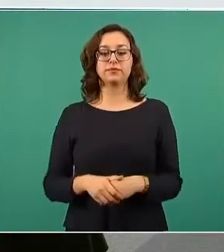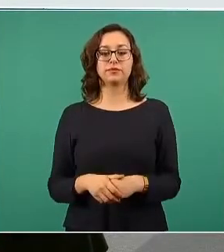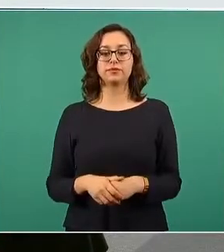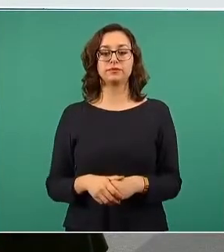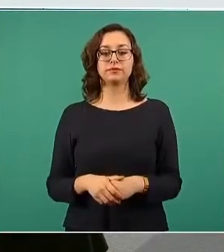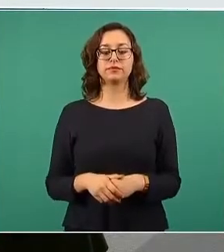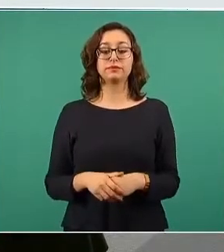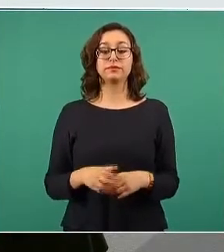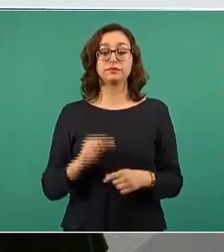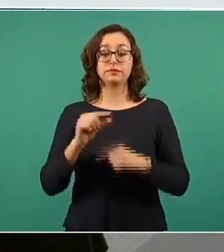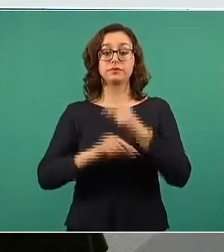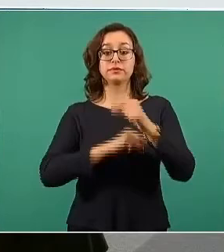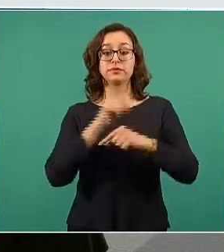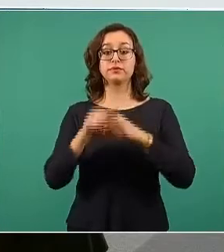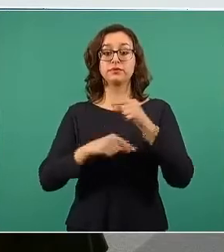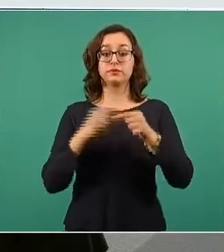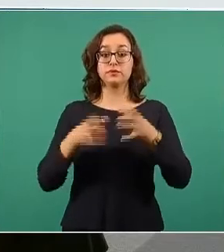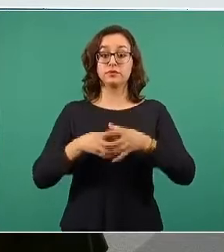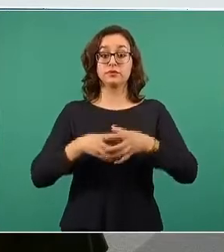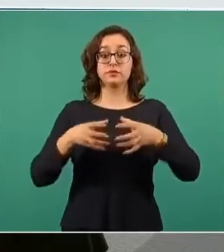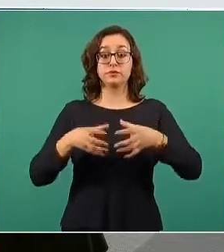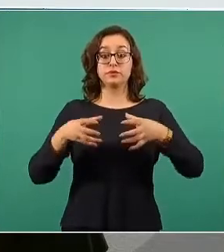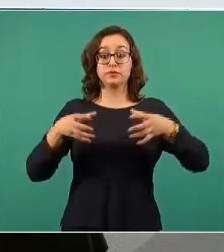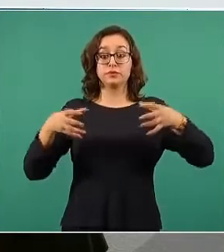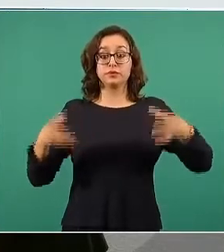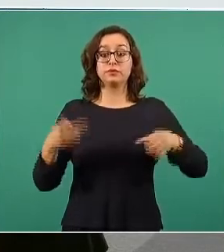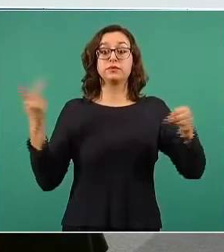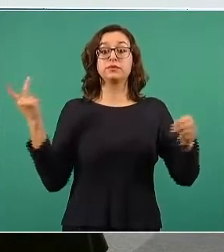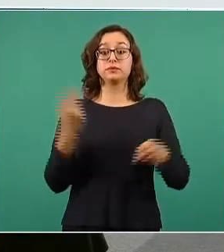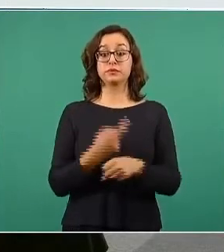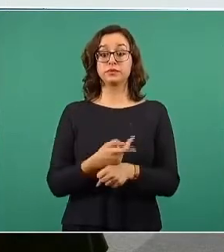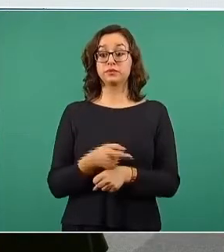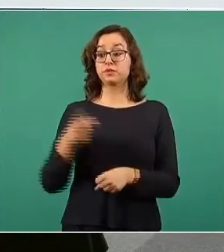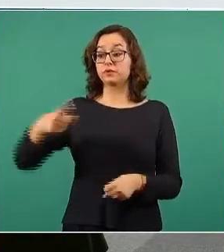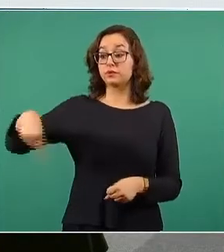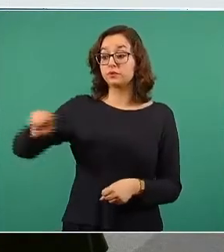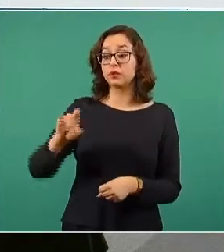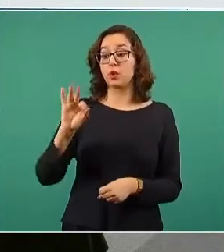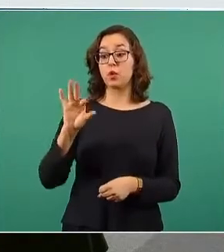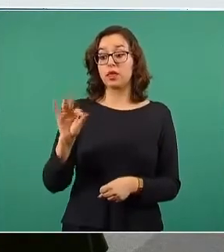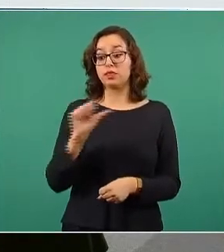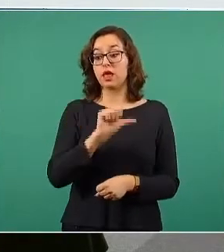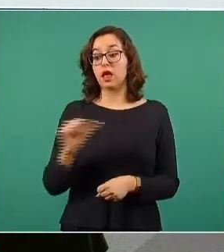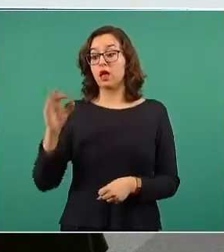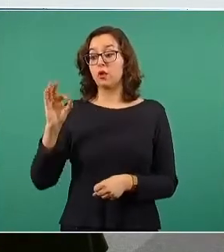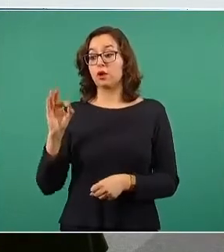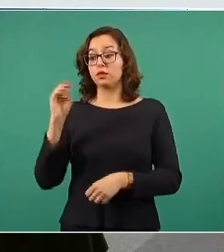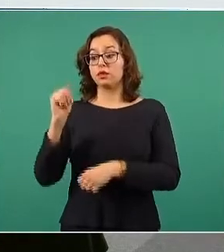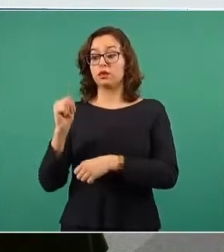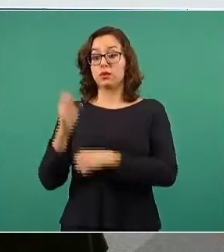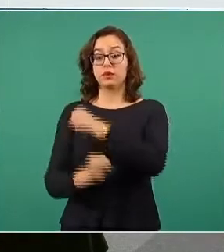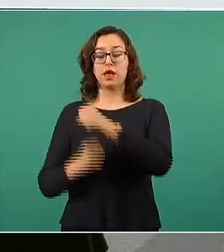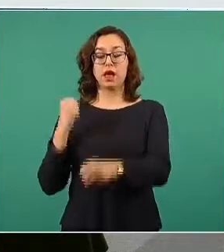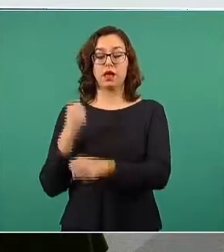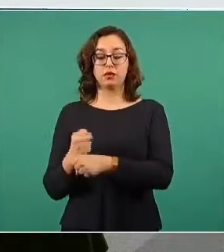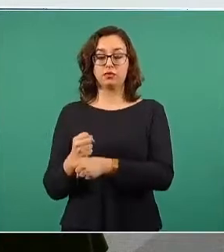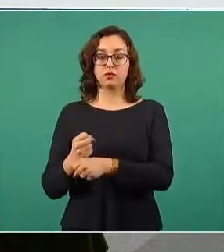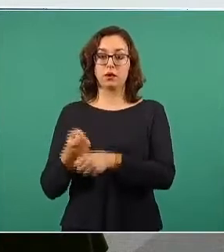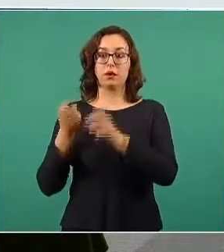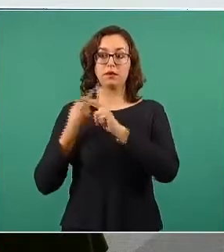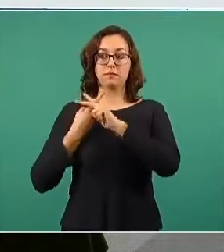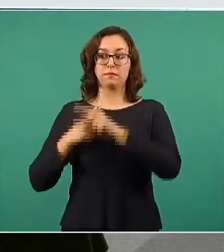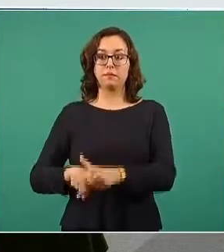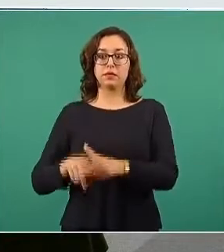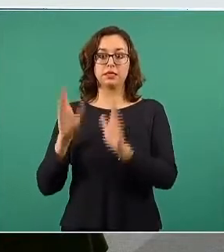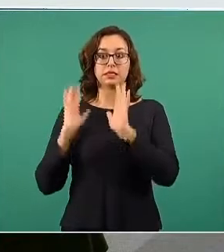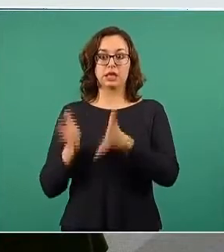creciendo rápidamente porque la cantidad de personas que tienen 40 a 49 años de edad es